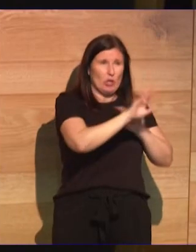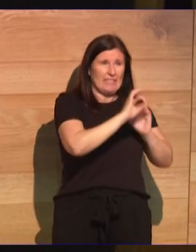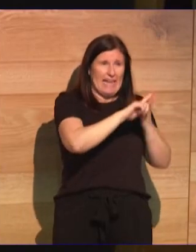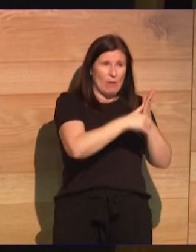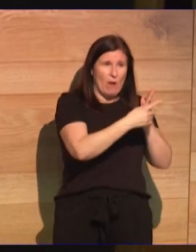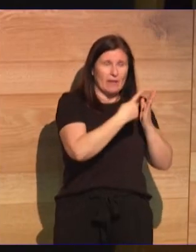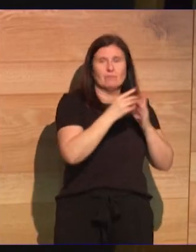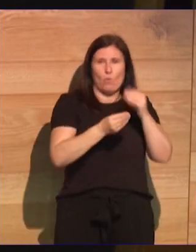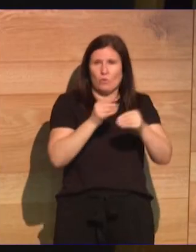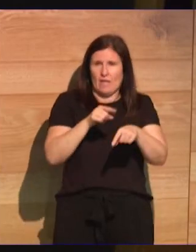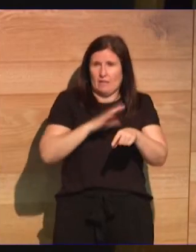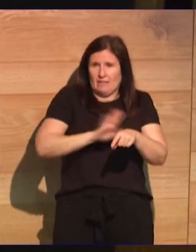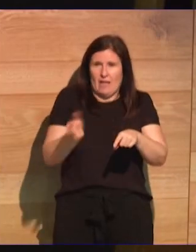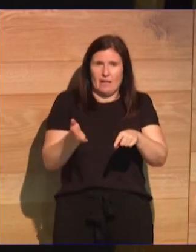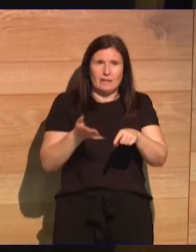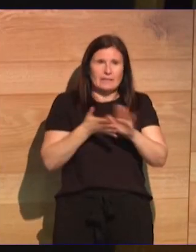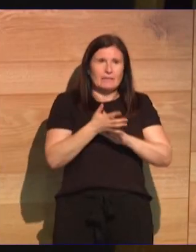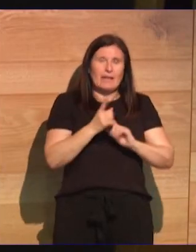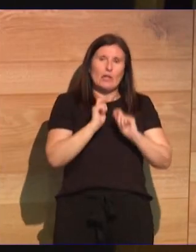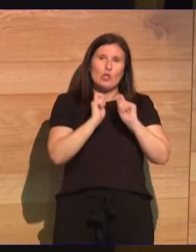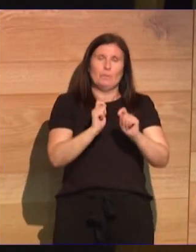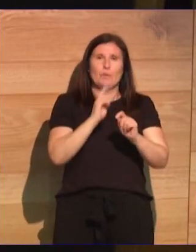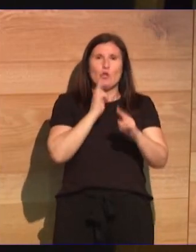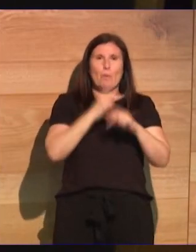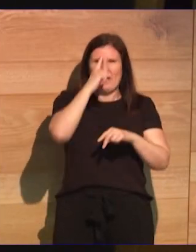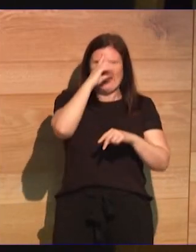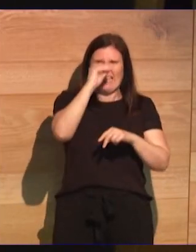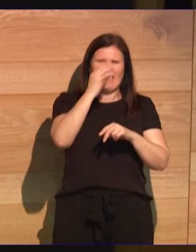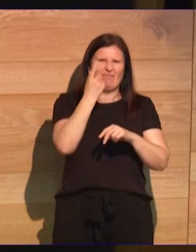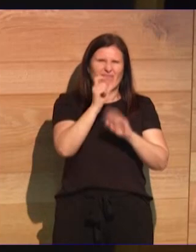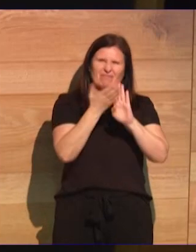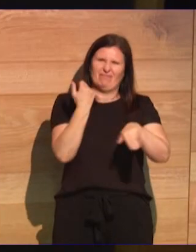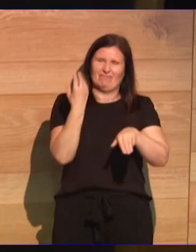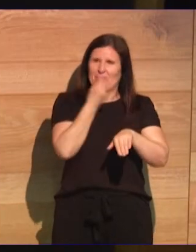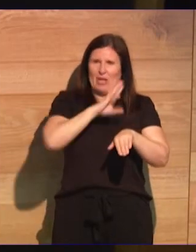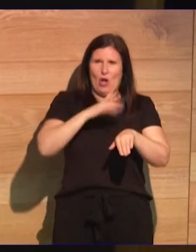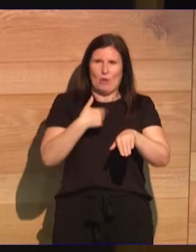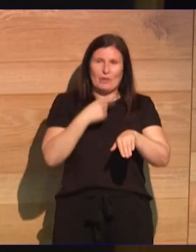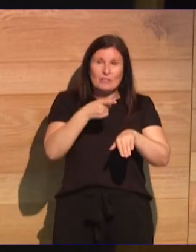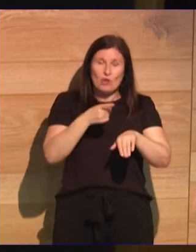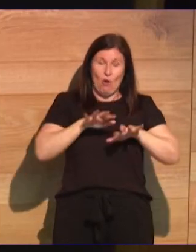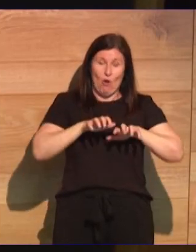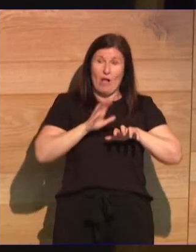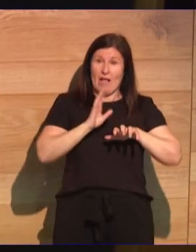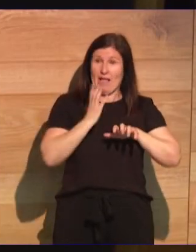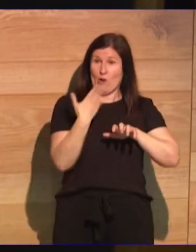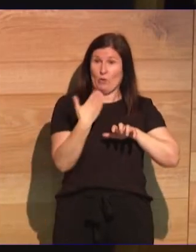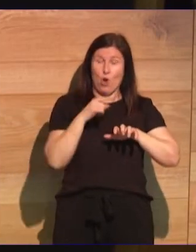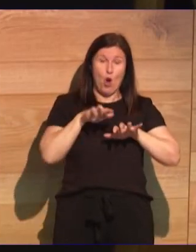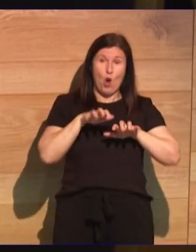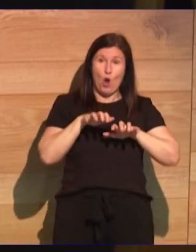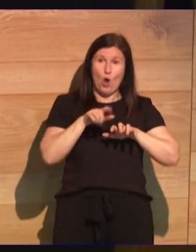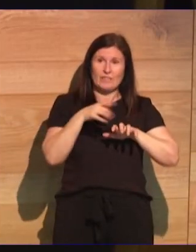hay que desmitificar, habría que dejar de llamarla inteligente y todo el mundo debería saber que cuando está hablando con eso no hay nadie detrás, no